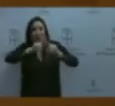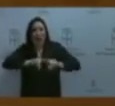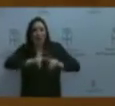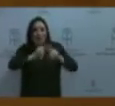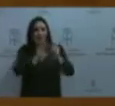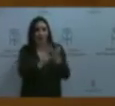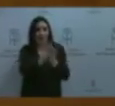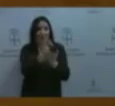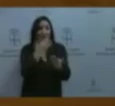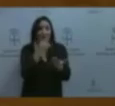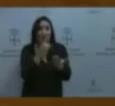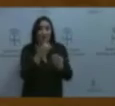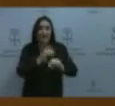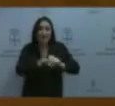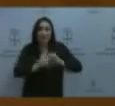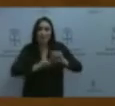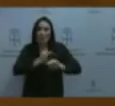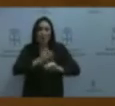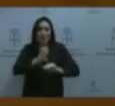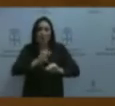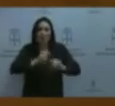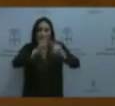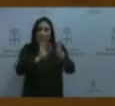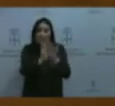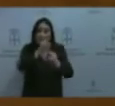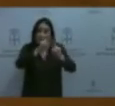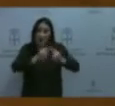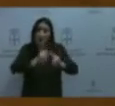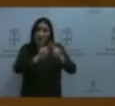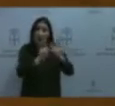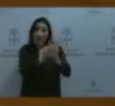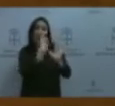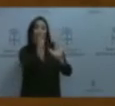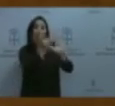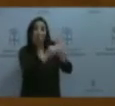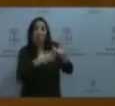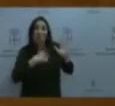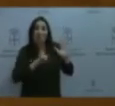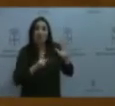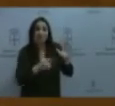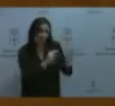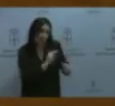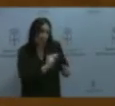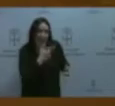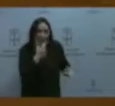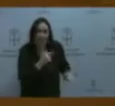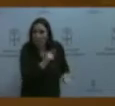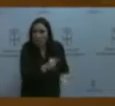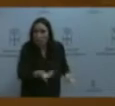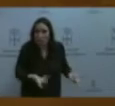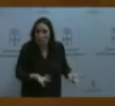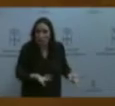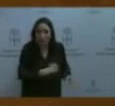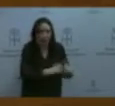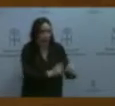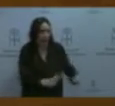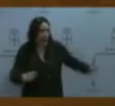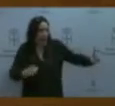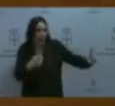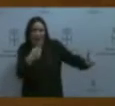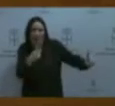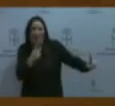no cumplan con esos tiempos de referencia? ¿Podrá responder a esto? Y es sencillo, y decir sí o no, non tiene